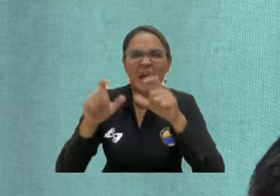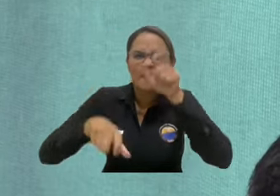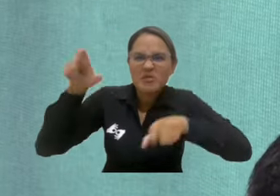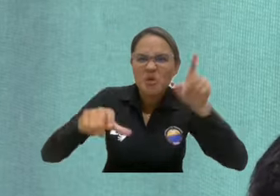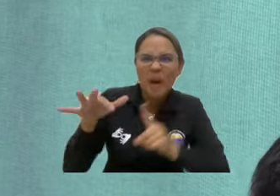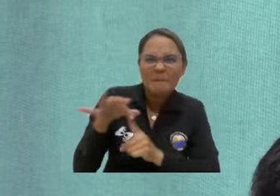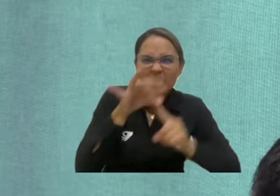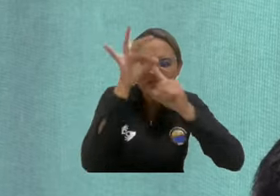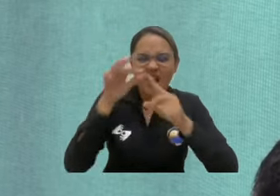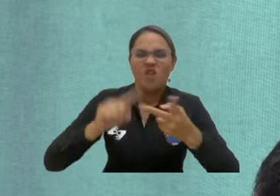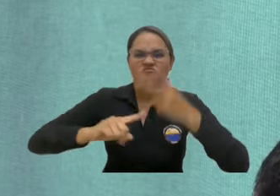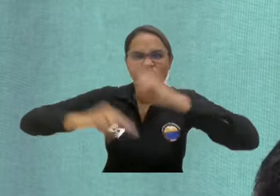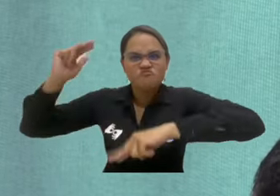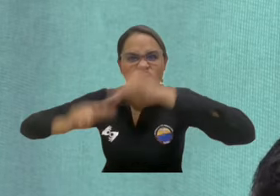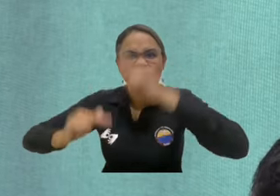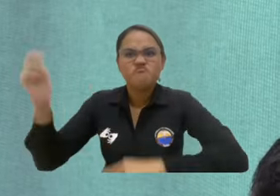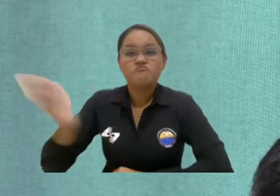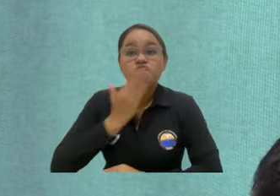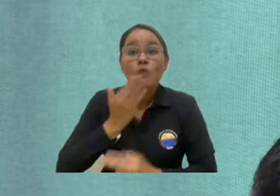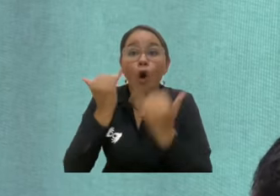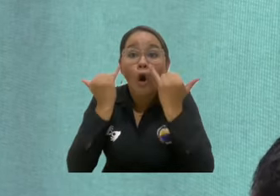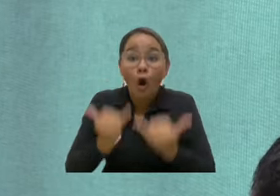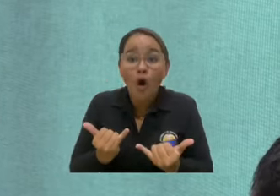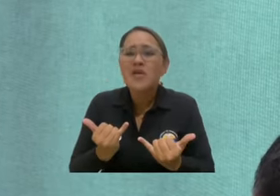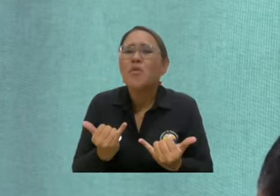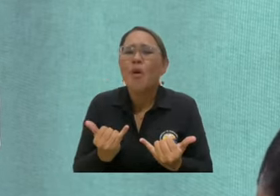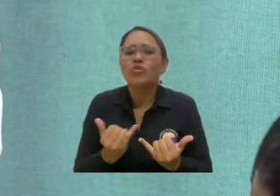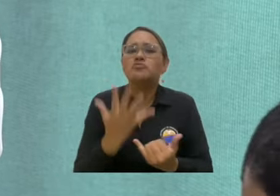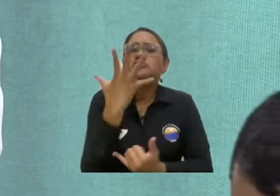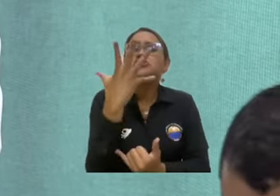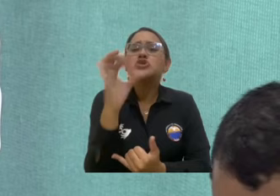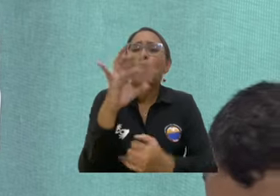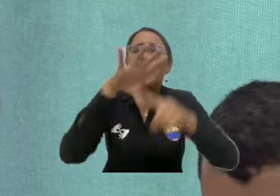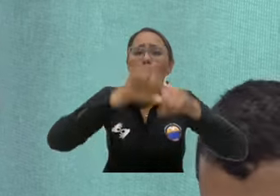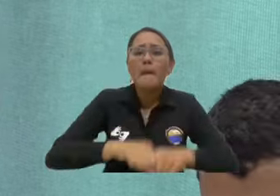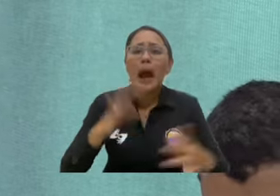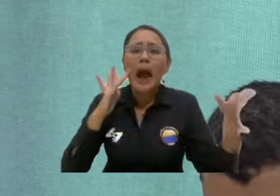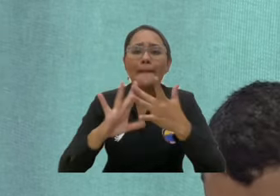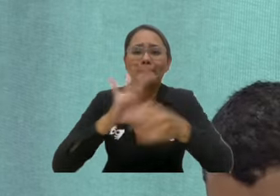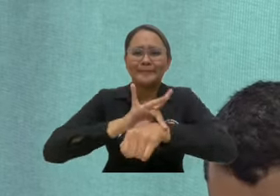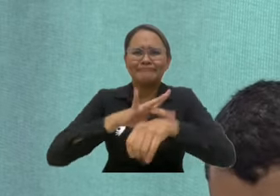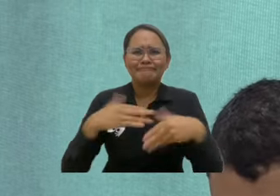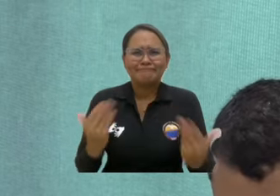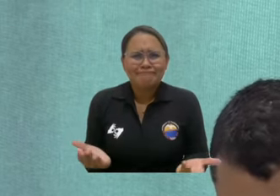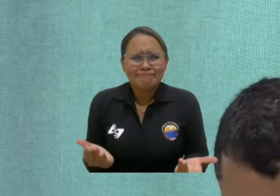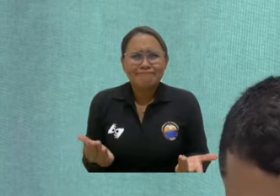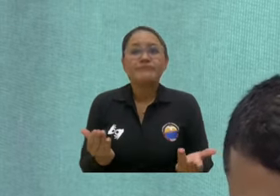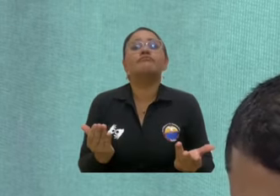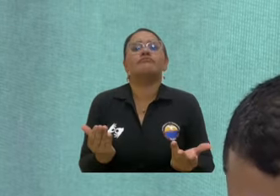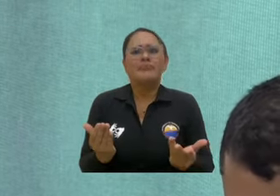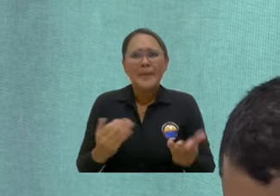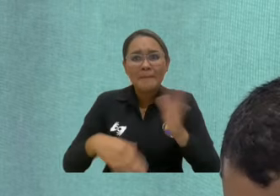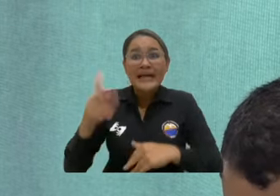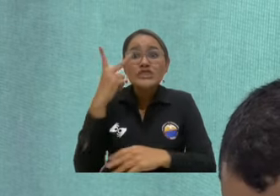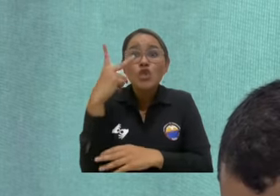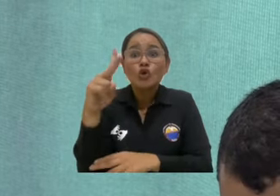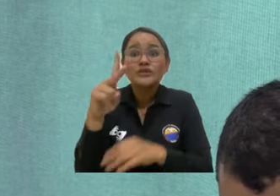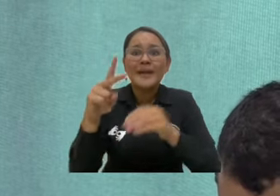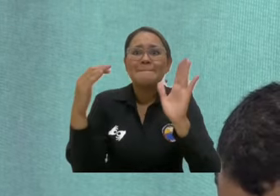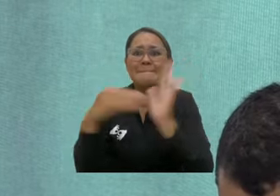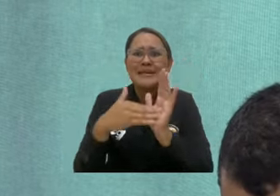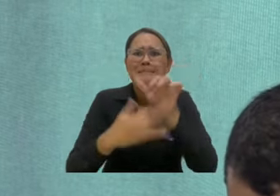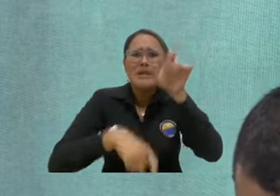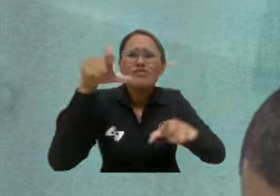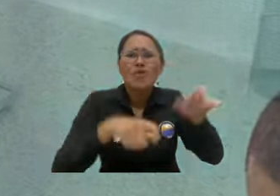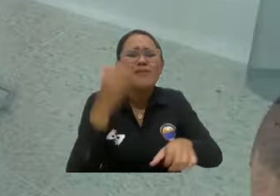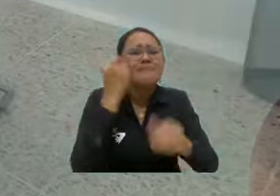70 especialistas, con infraestructura, pues hoy solamente podemos ofertar 50 cupos para medicina, teniendo cerca de